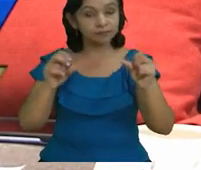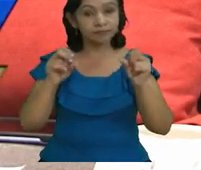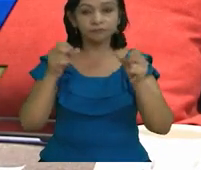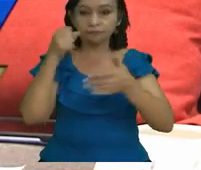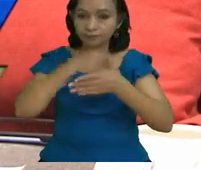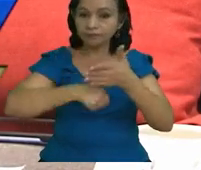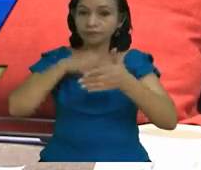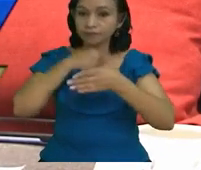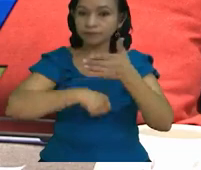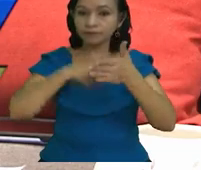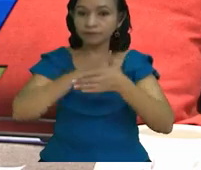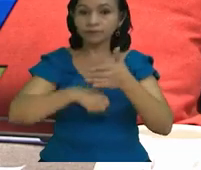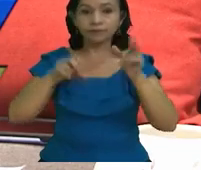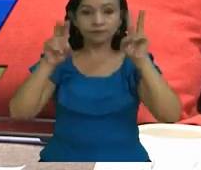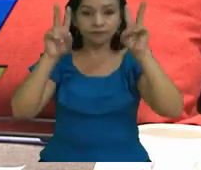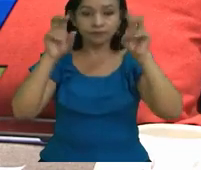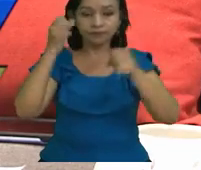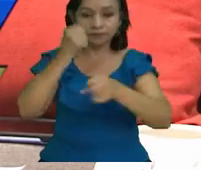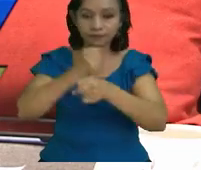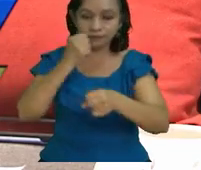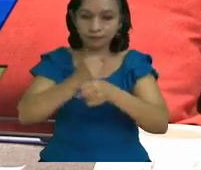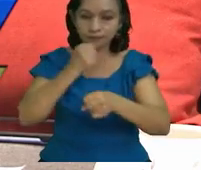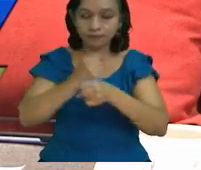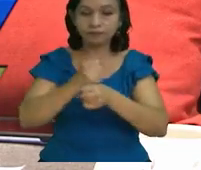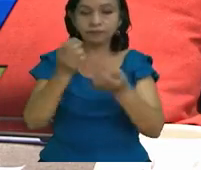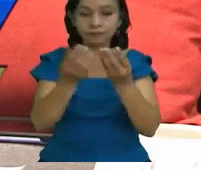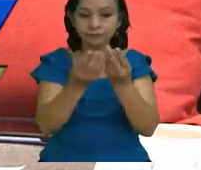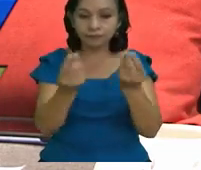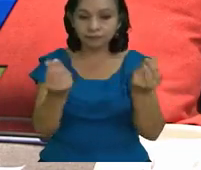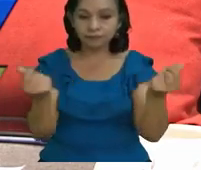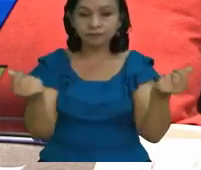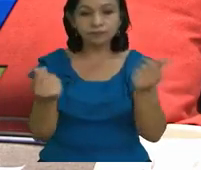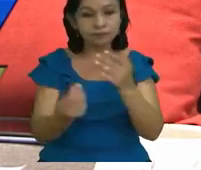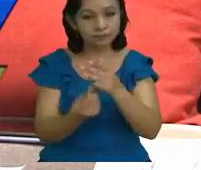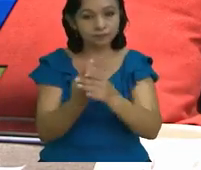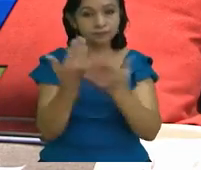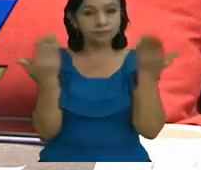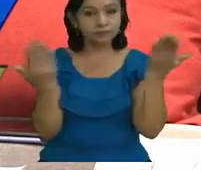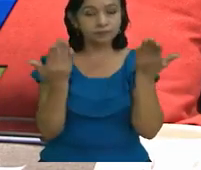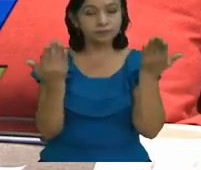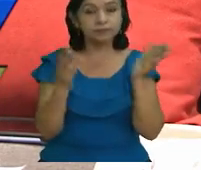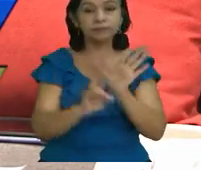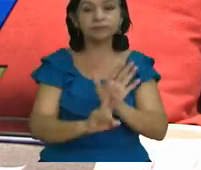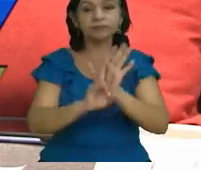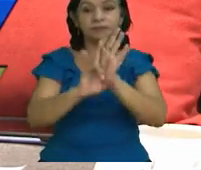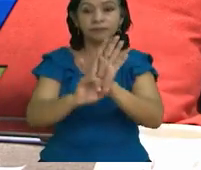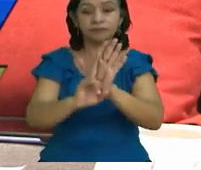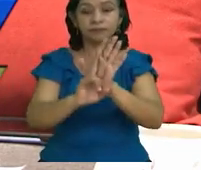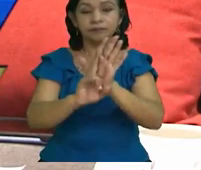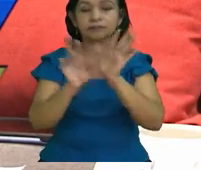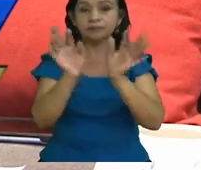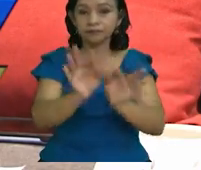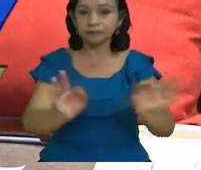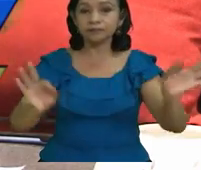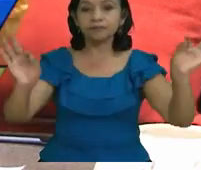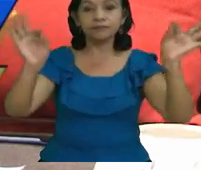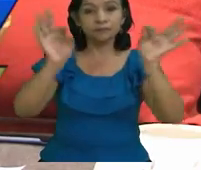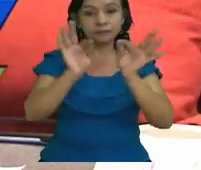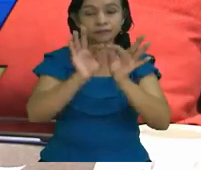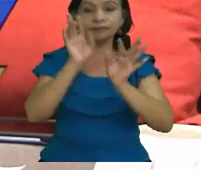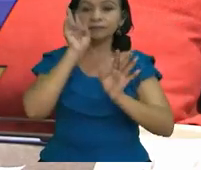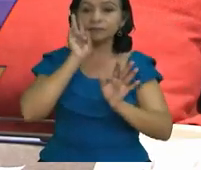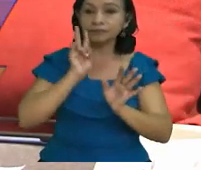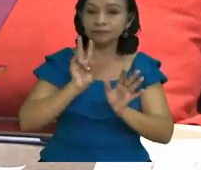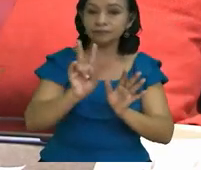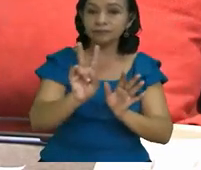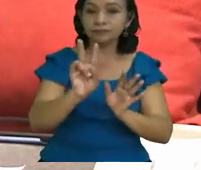arduo en cuanto al trabajo, dependemos de la tierra, dependemos de la producción y los resultados son tangibles, son visibles